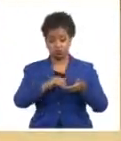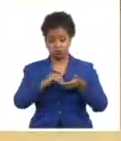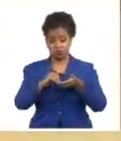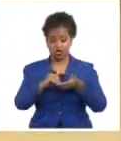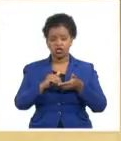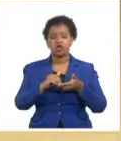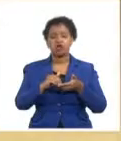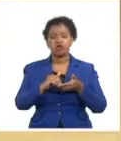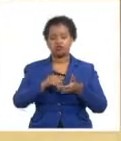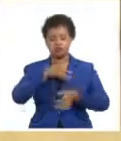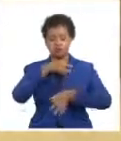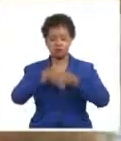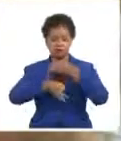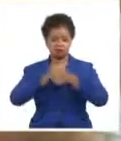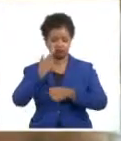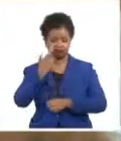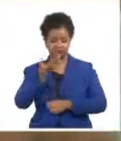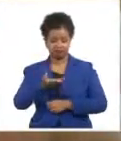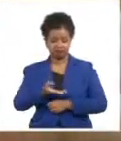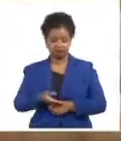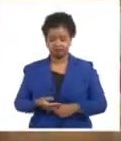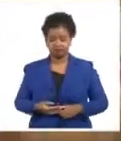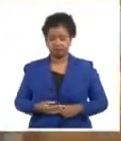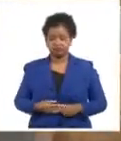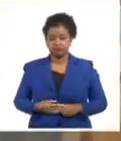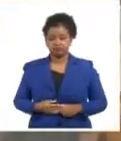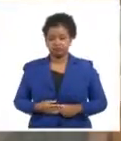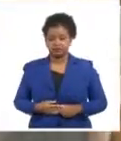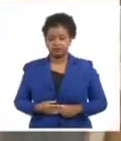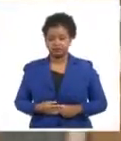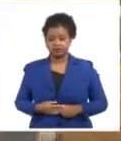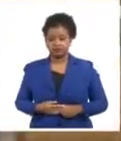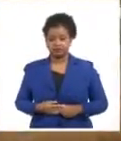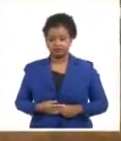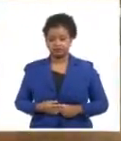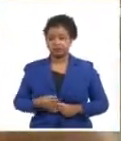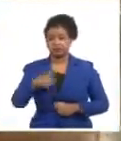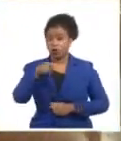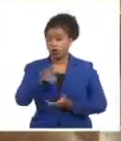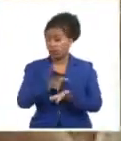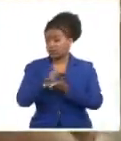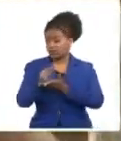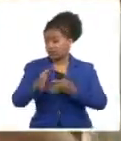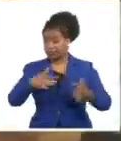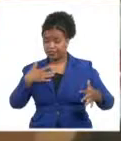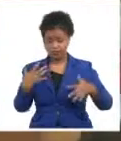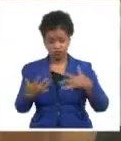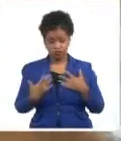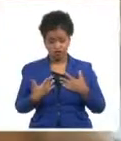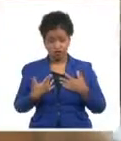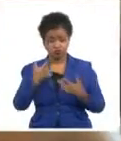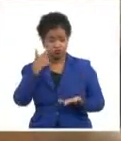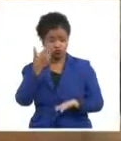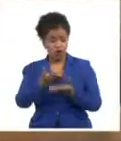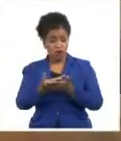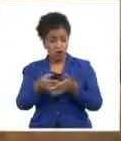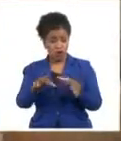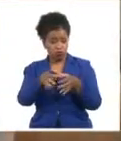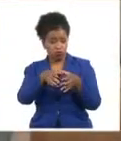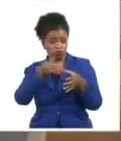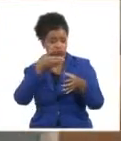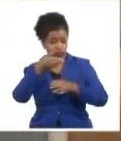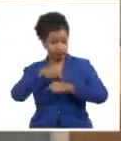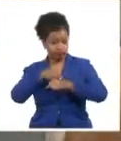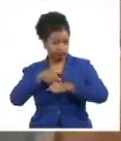obtuvo sus declaraciones. Ahora seguir, disfrutar y demostrar que todavía queda Búfalo por rato. Hay muchos jugadores